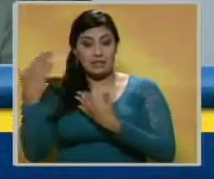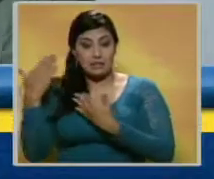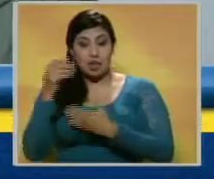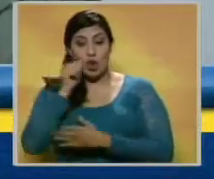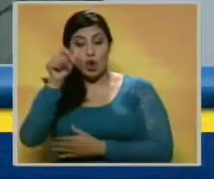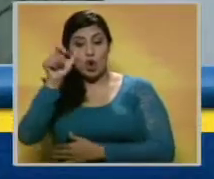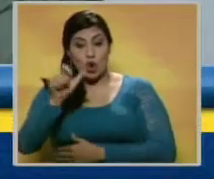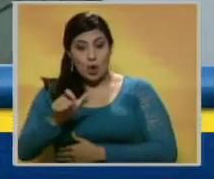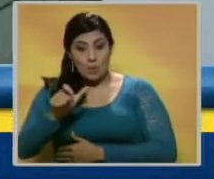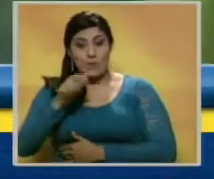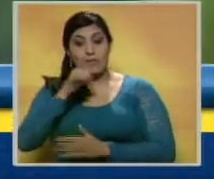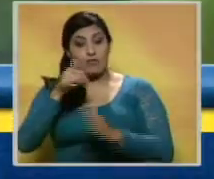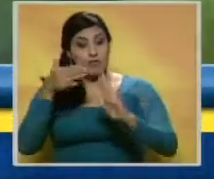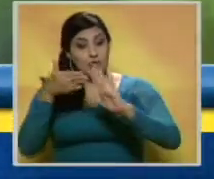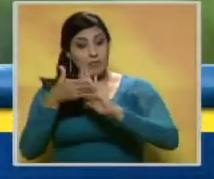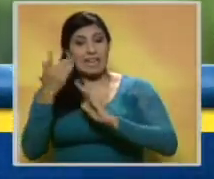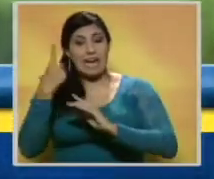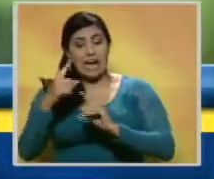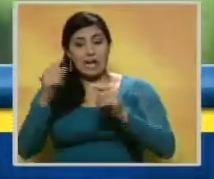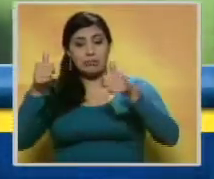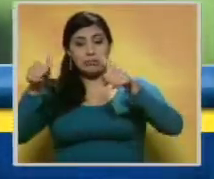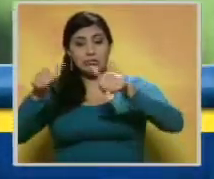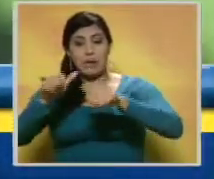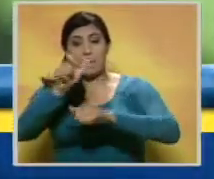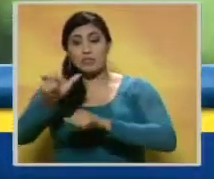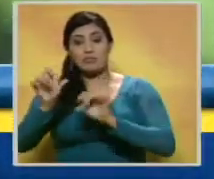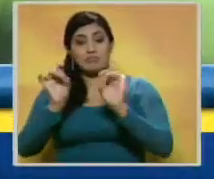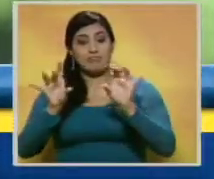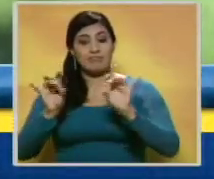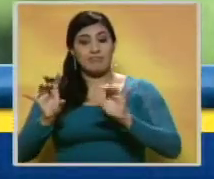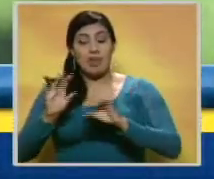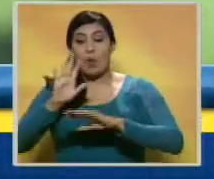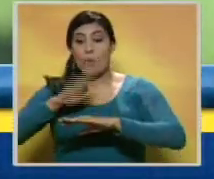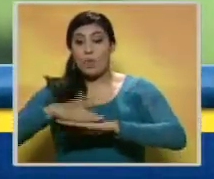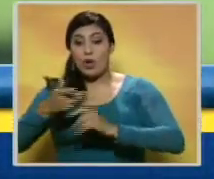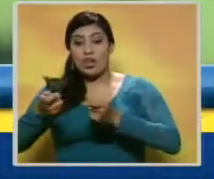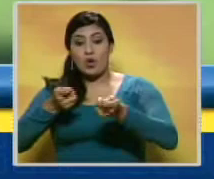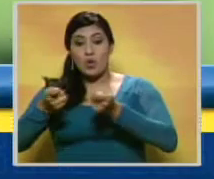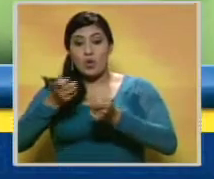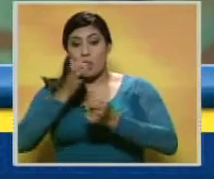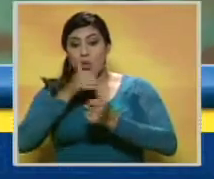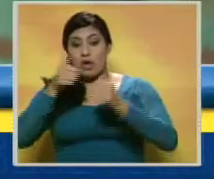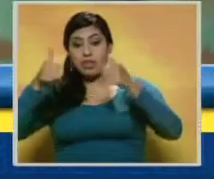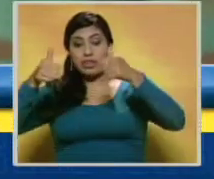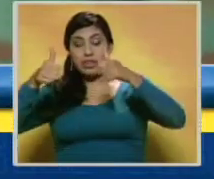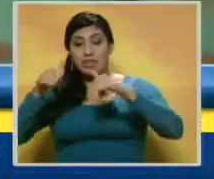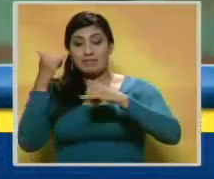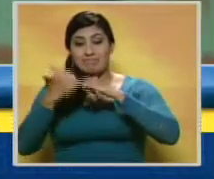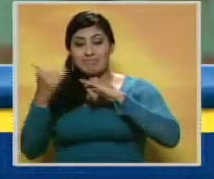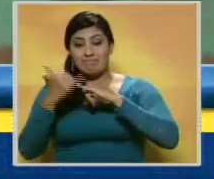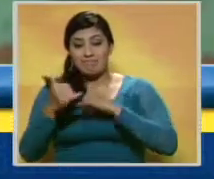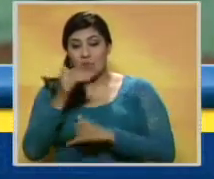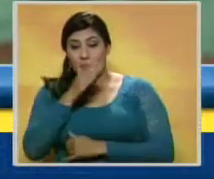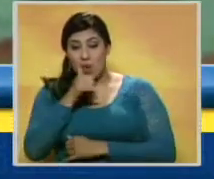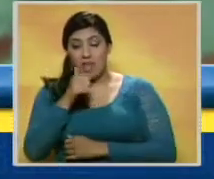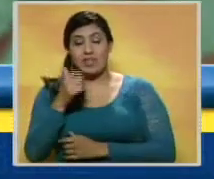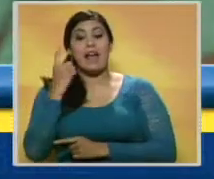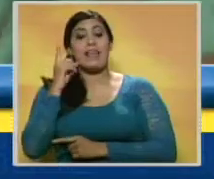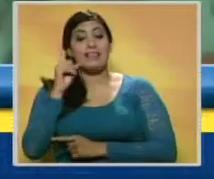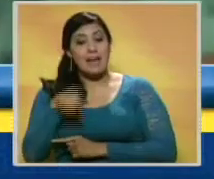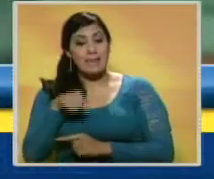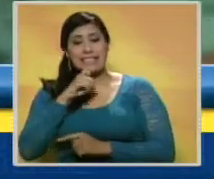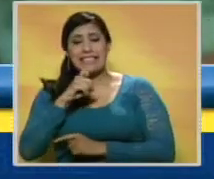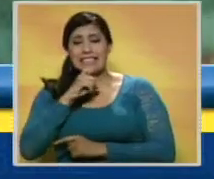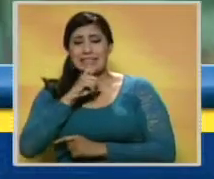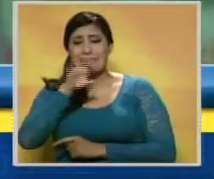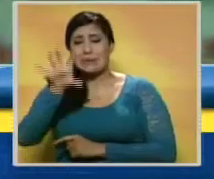Franklin González, manifestó que han tenido que reducir personal, producto de los controles que se ejercen sobre el gremio, además de la